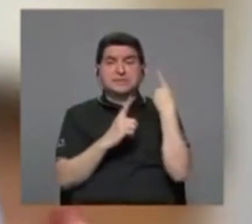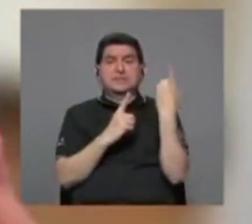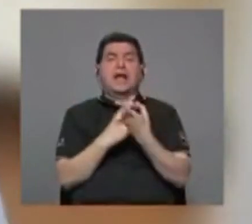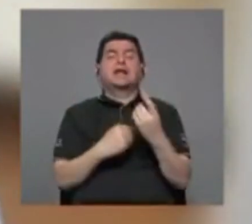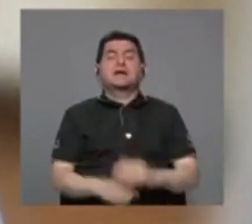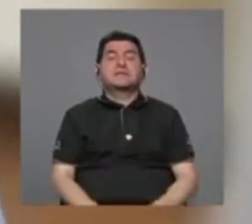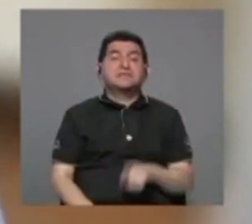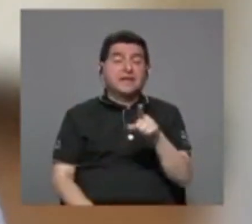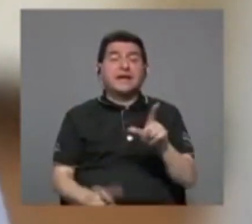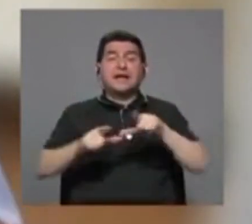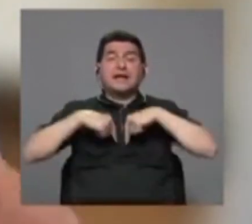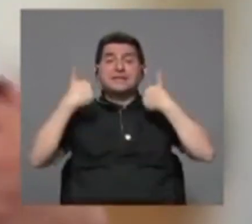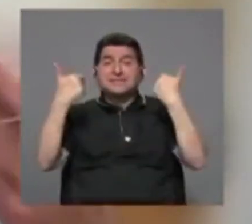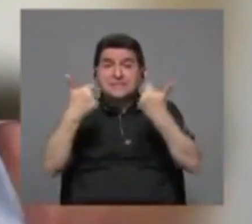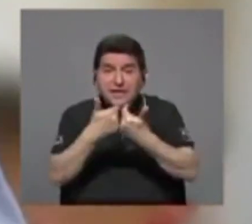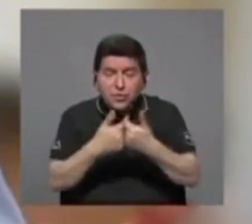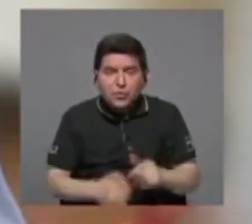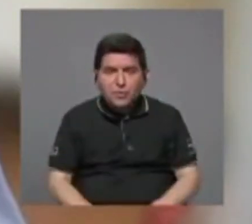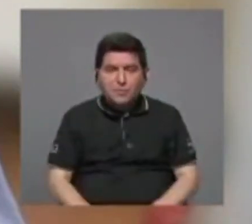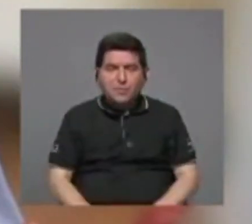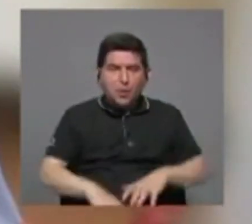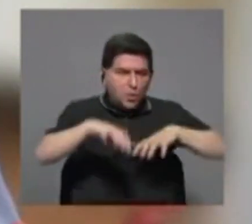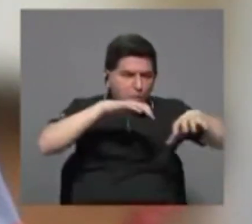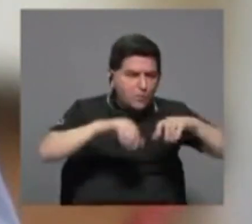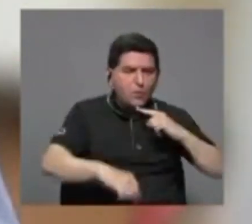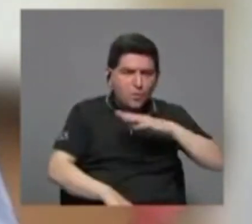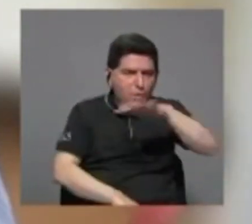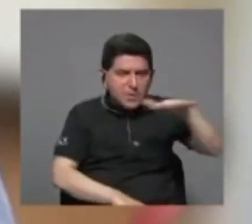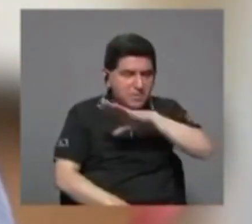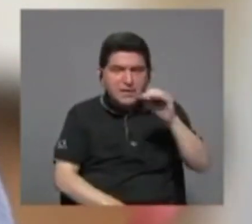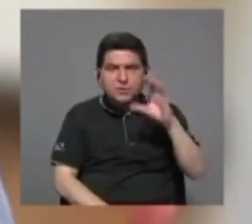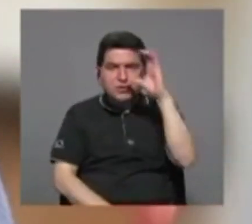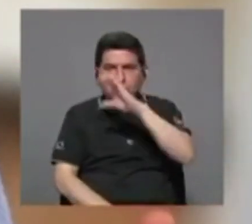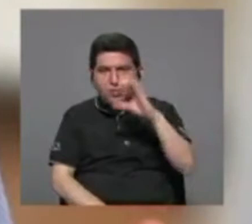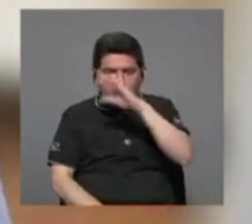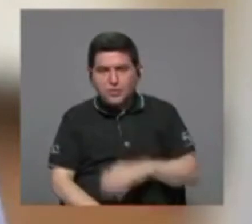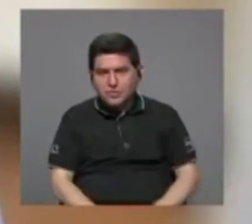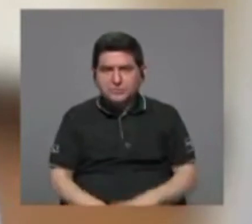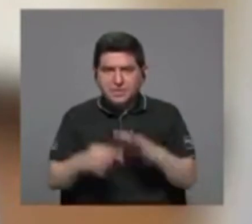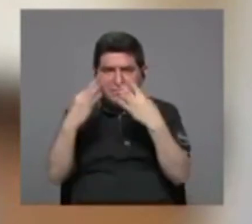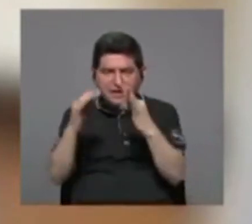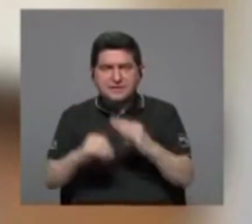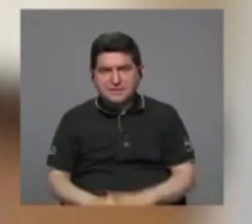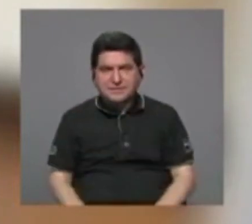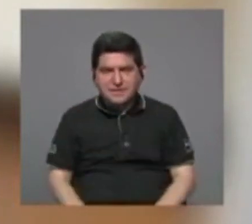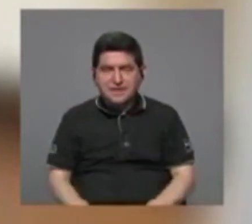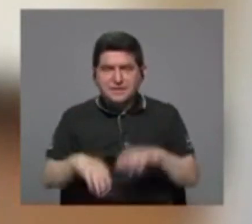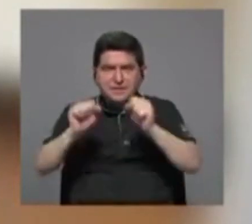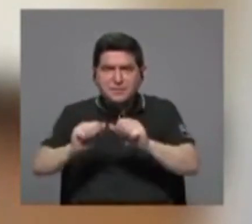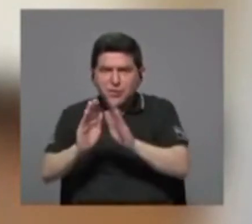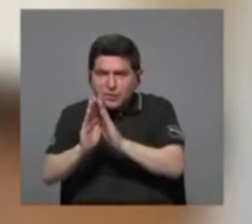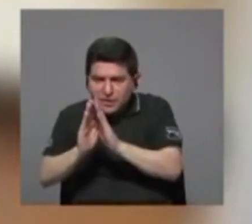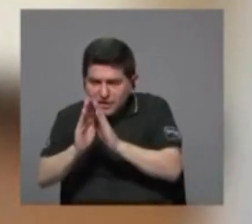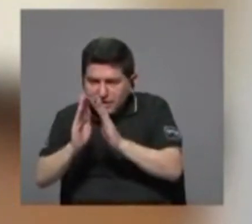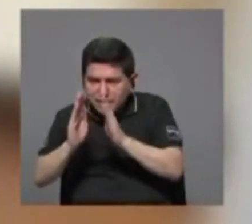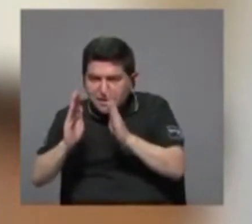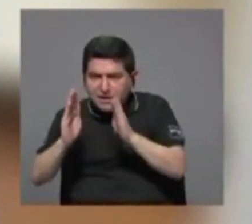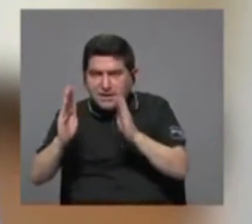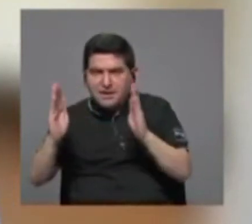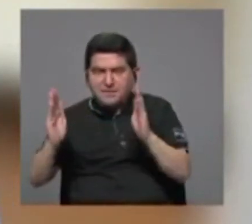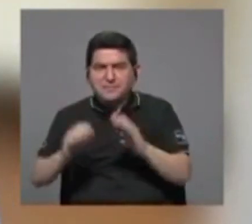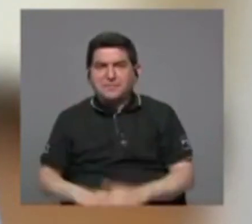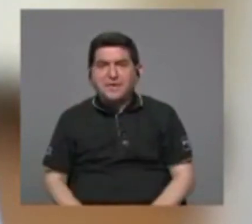entonces ese conjunto entre el movimiento de la realidad y la búsqueda en correr las fronteras de